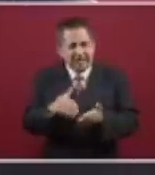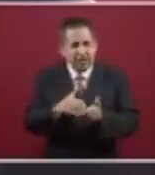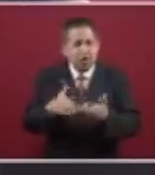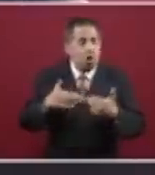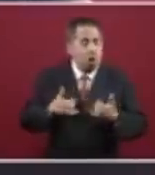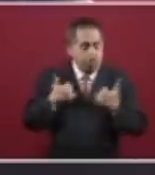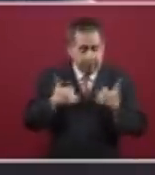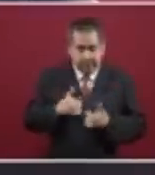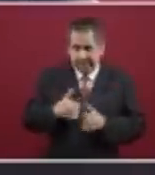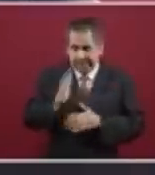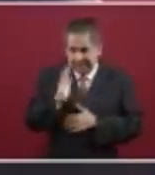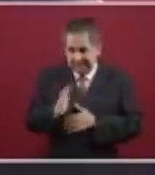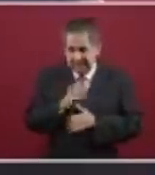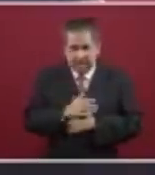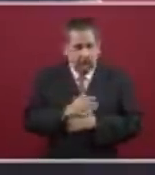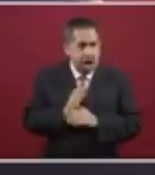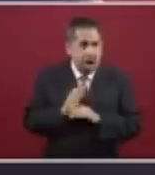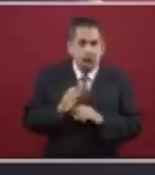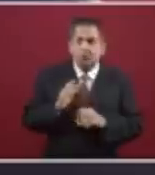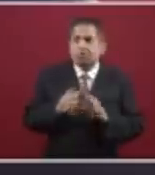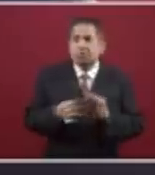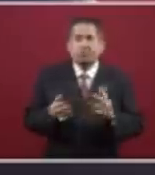ya